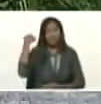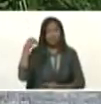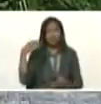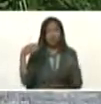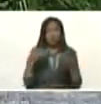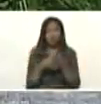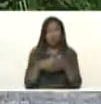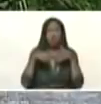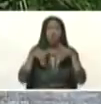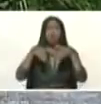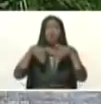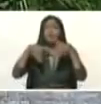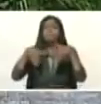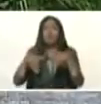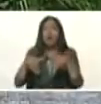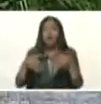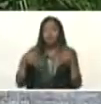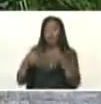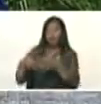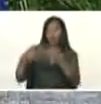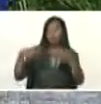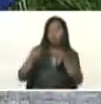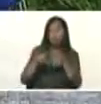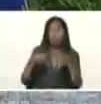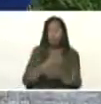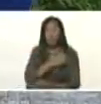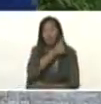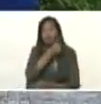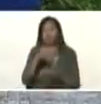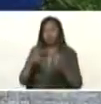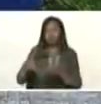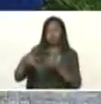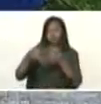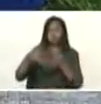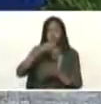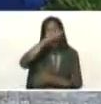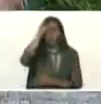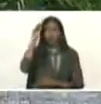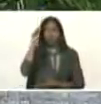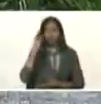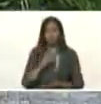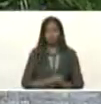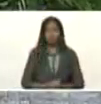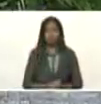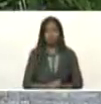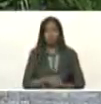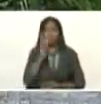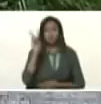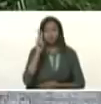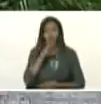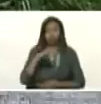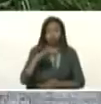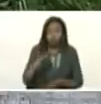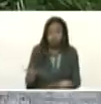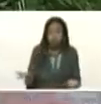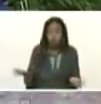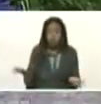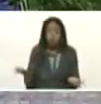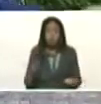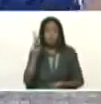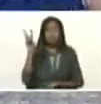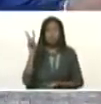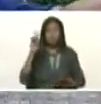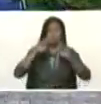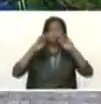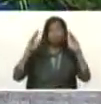perros falderos del imperialismo y el jefe del imperio, Donald Trump. ¿Y Venezuela dónde está? En